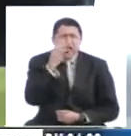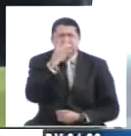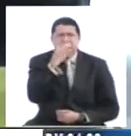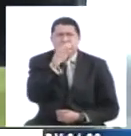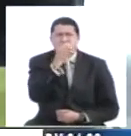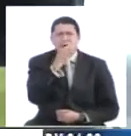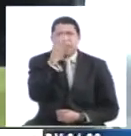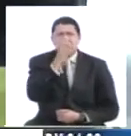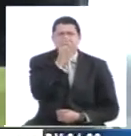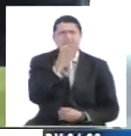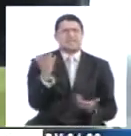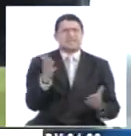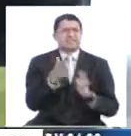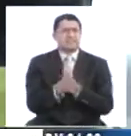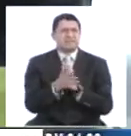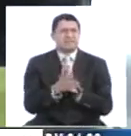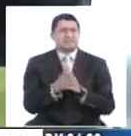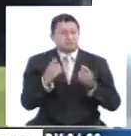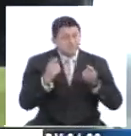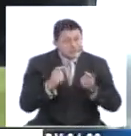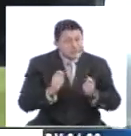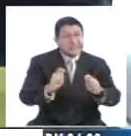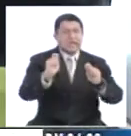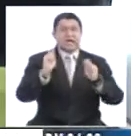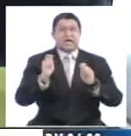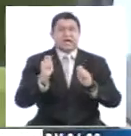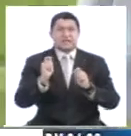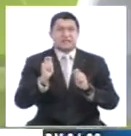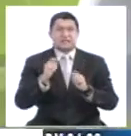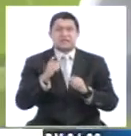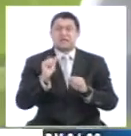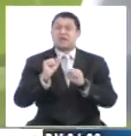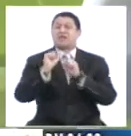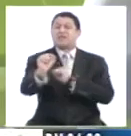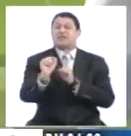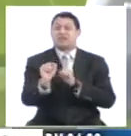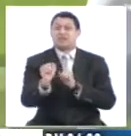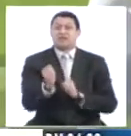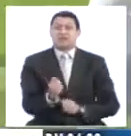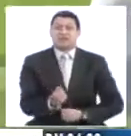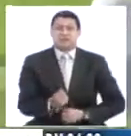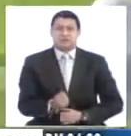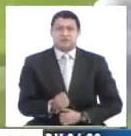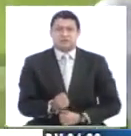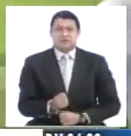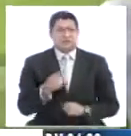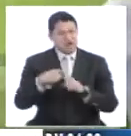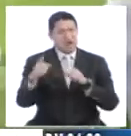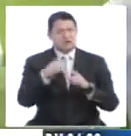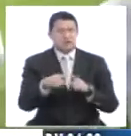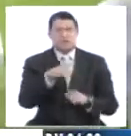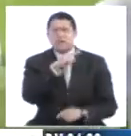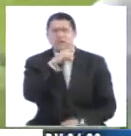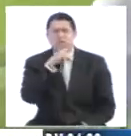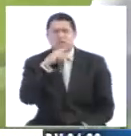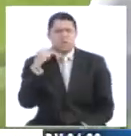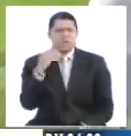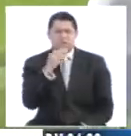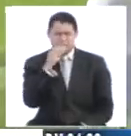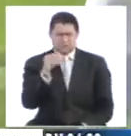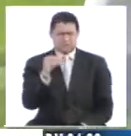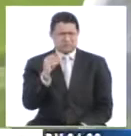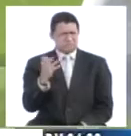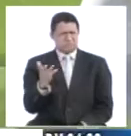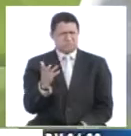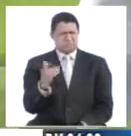principio es que te tratan de suprimir las cosas que tengan el sabor de las comidas pero realmente la